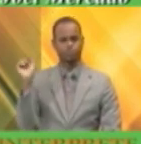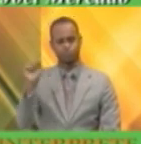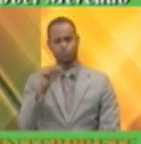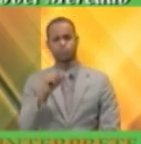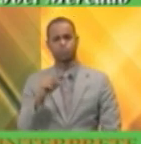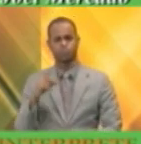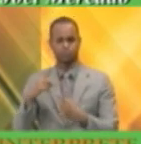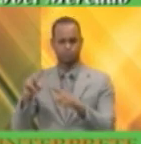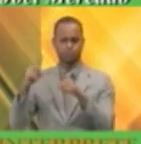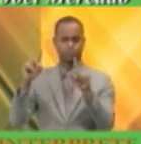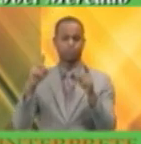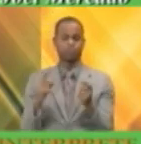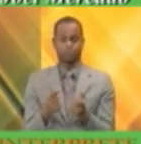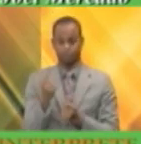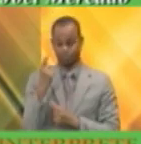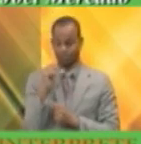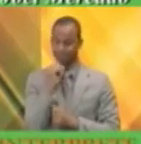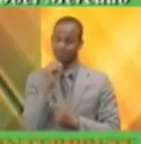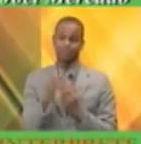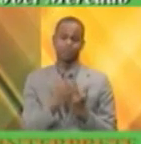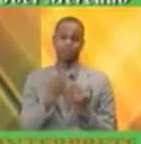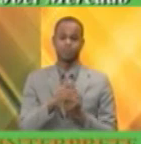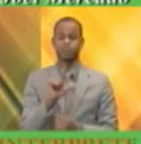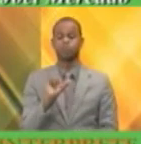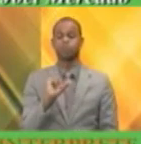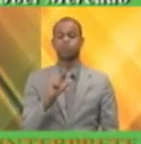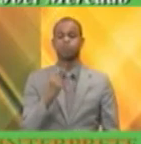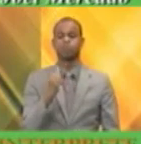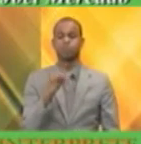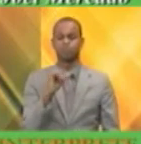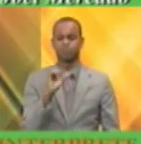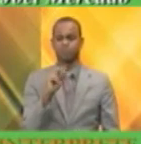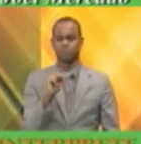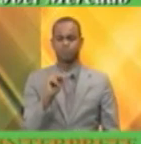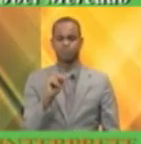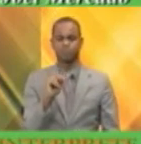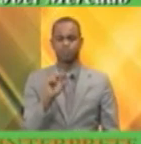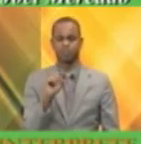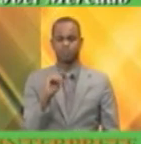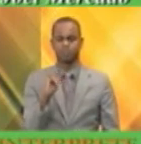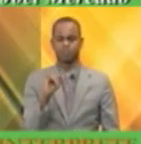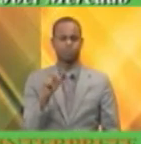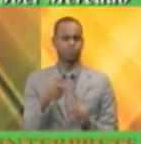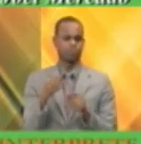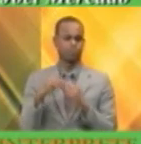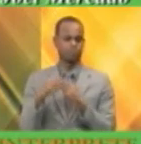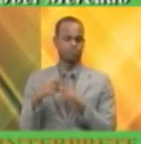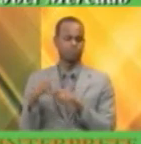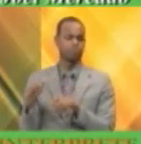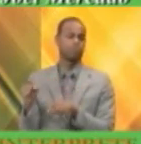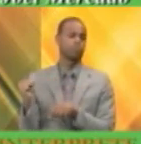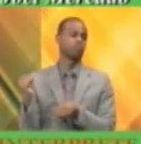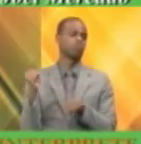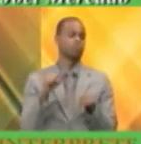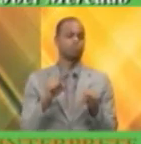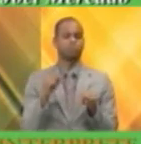porque tampoco es fácil para Luguelín Santos salir de Monte Plata. Uh-huh. Y Luguelín